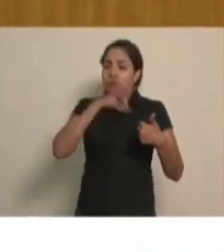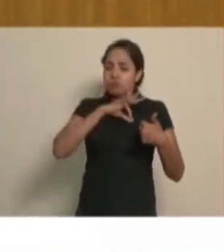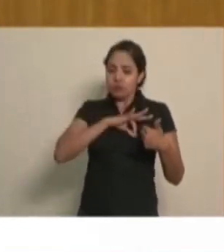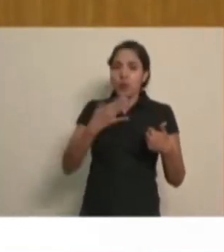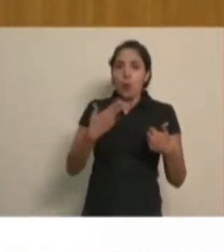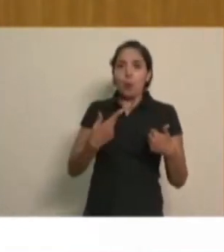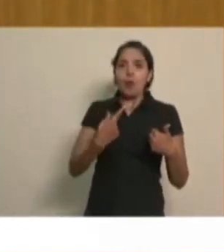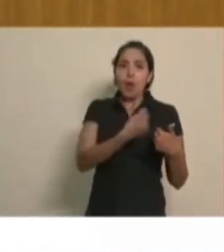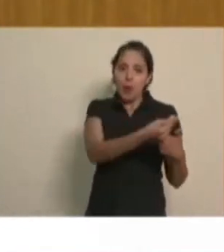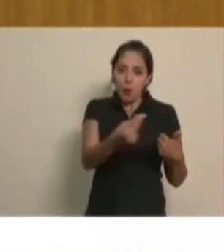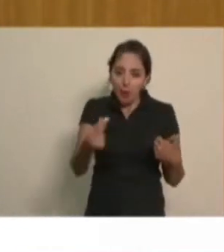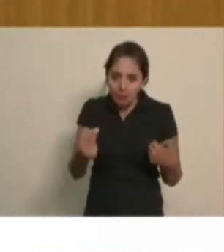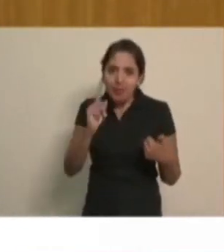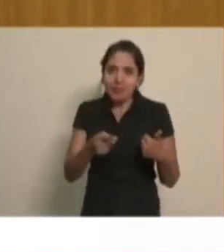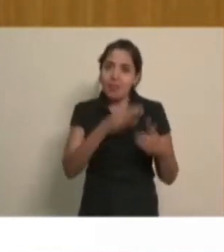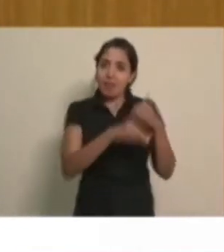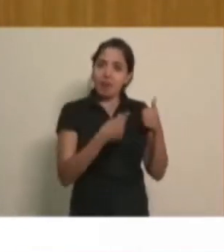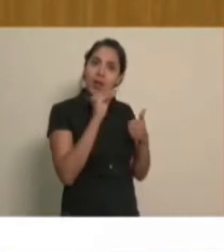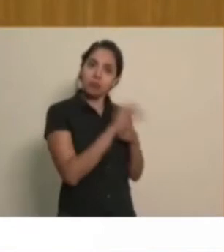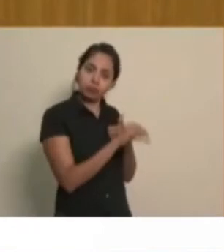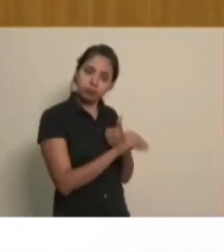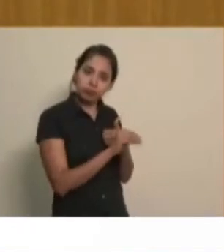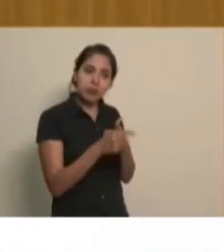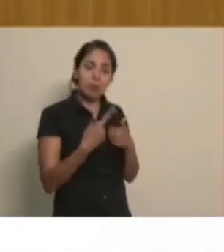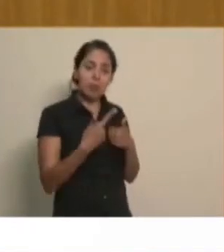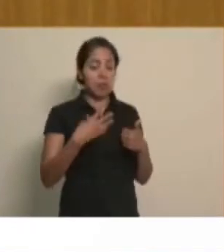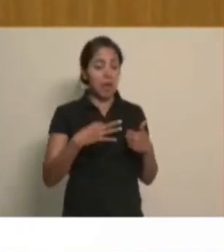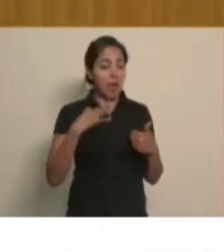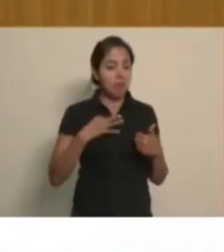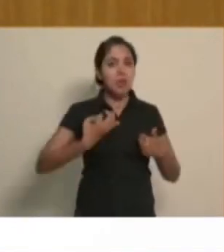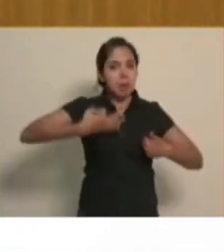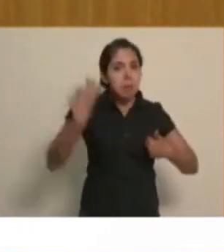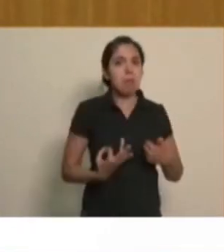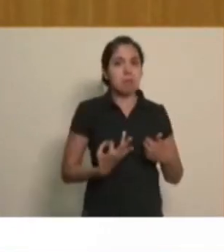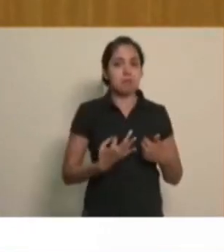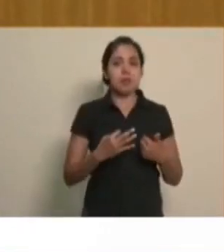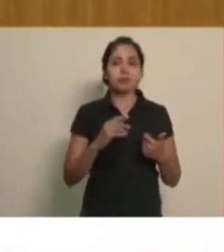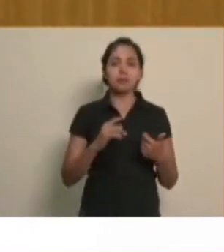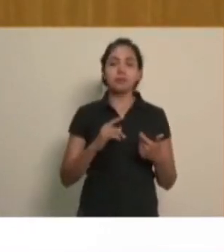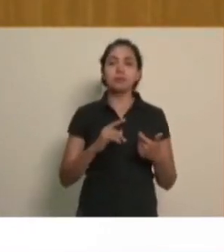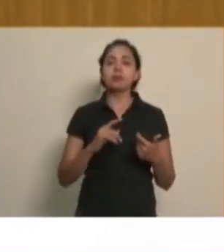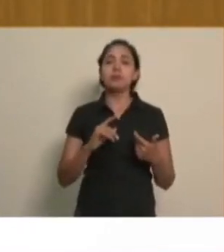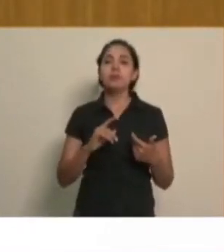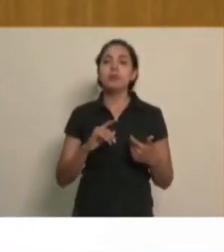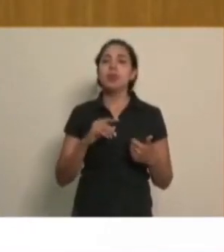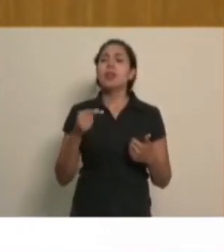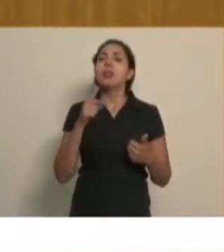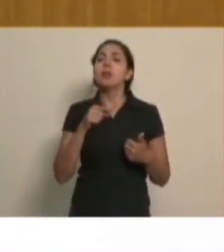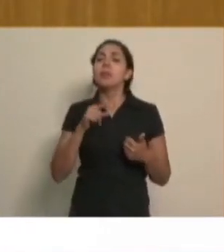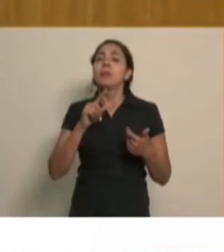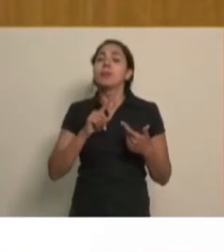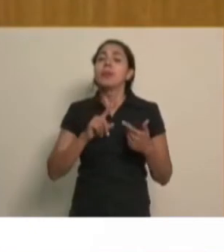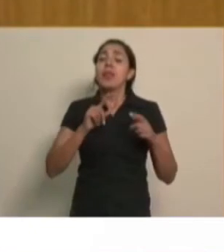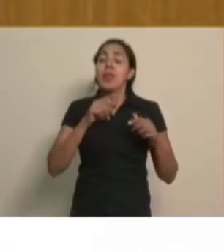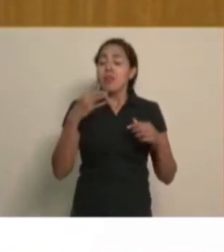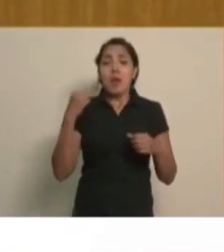proveerse para sí mismo y su grupo familiar, que permita a las personas continuar con un estilo de vida digno, equivalente al logrado a través de su historia laboral, y